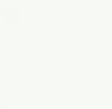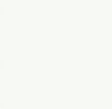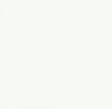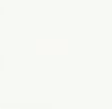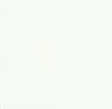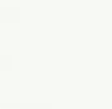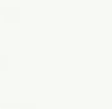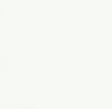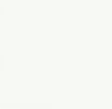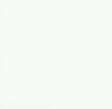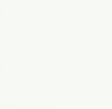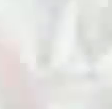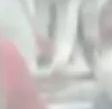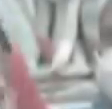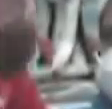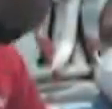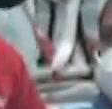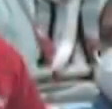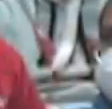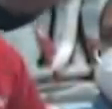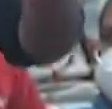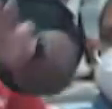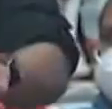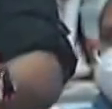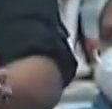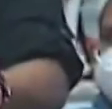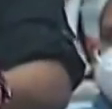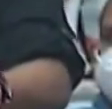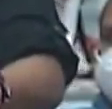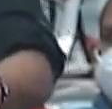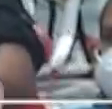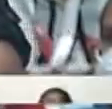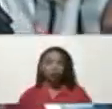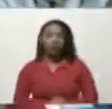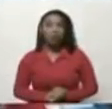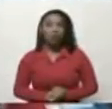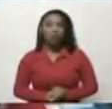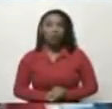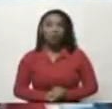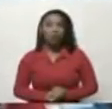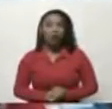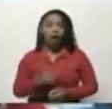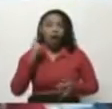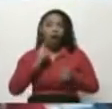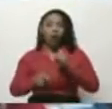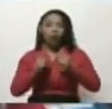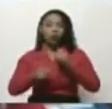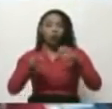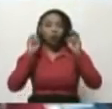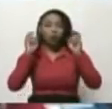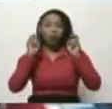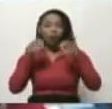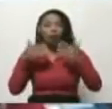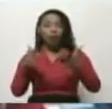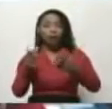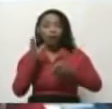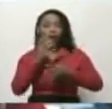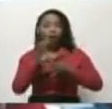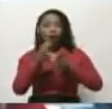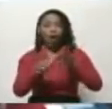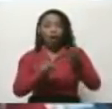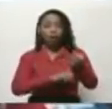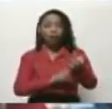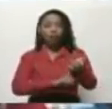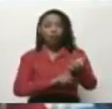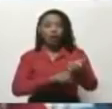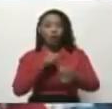felicidad. Para hablar en términos muy amplios del concepto de lo ético, pero en última instancia es el carácter,